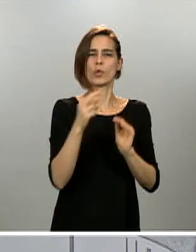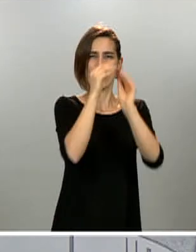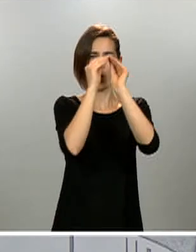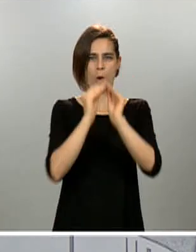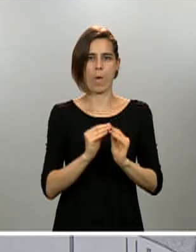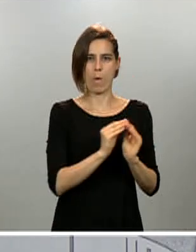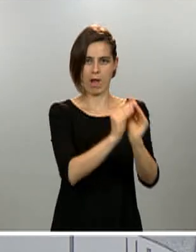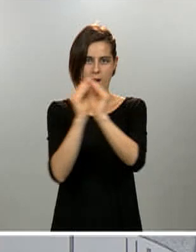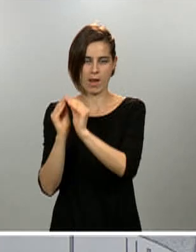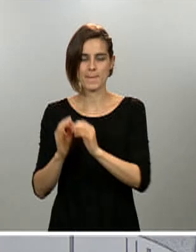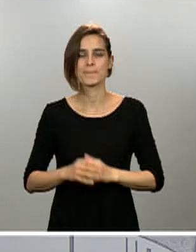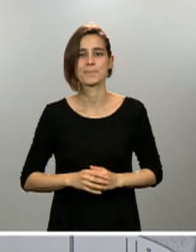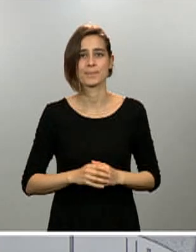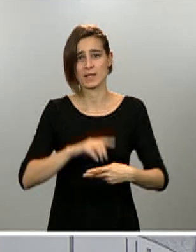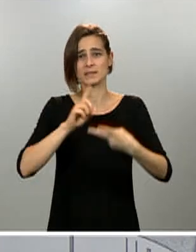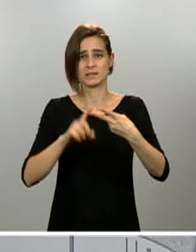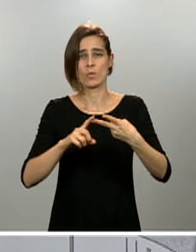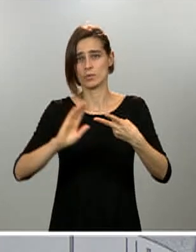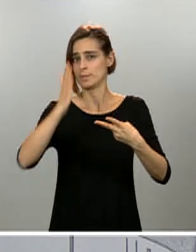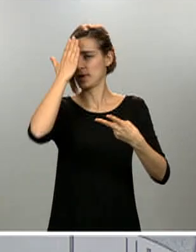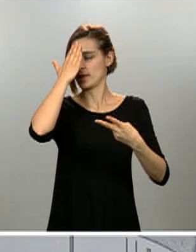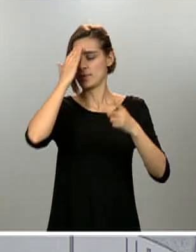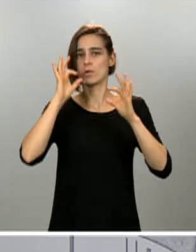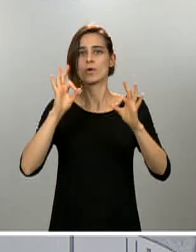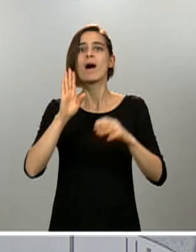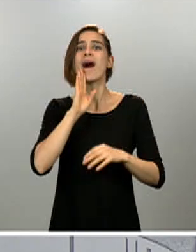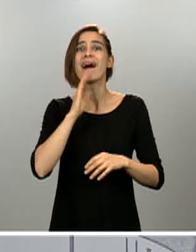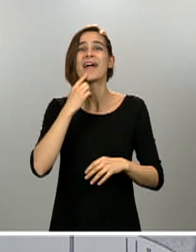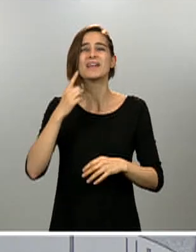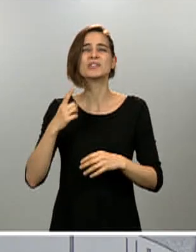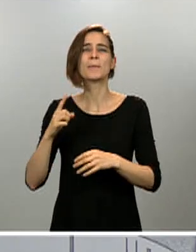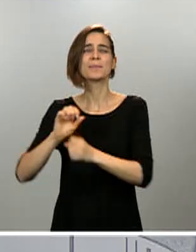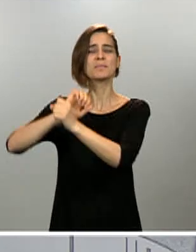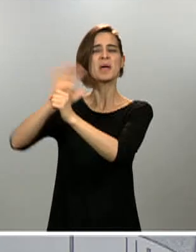como no puede ser de otra manera, he dicho antes que no hay que perderle el respeto al virus, mucha prudencia y cautela.